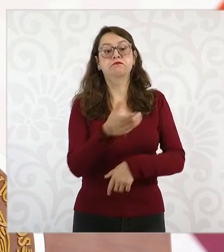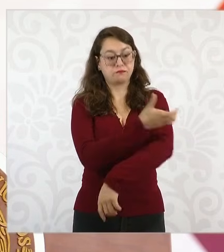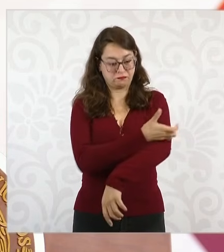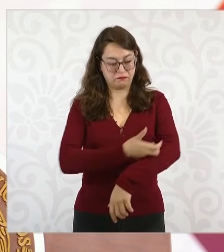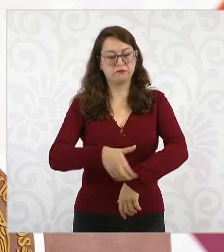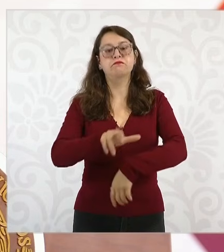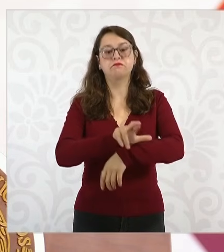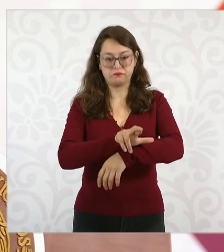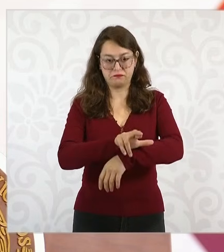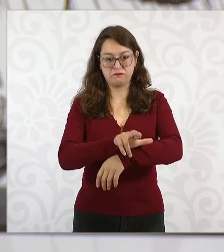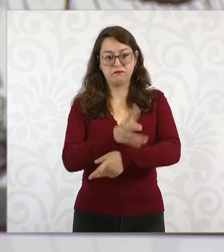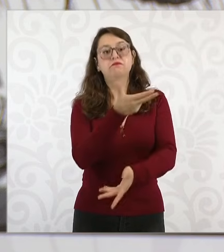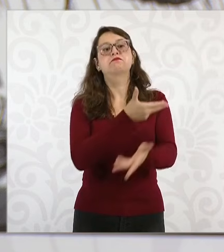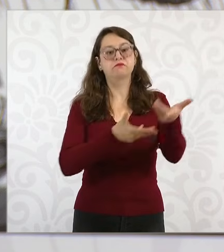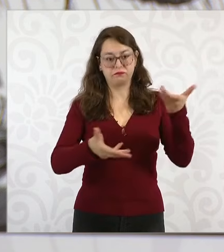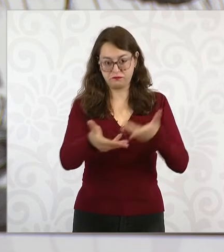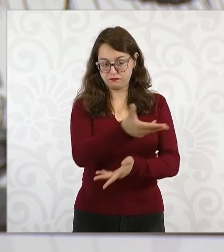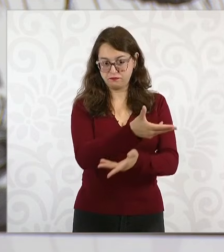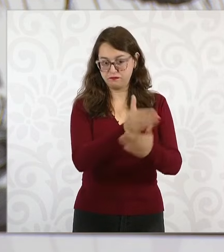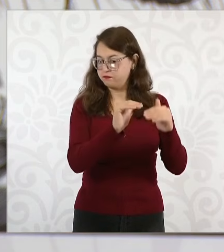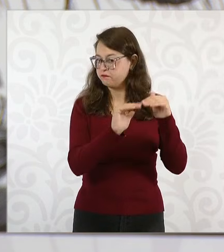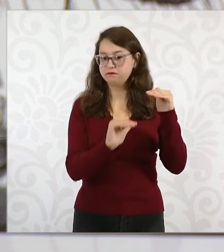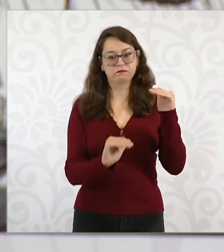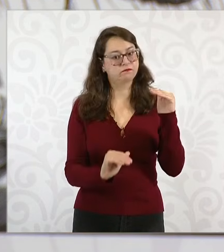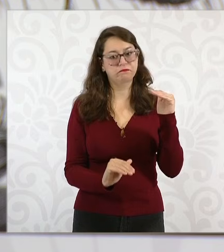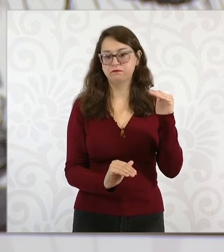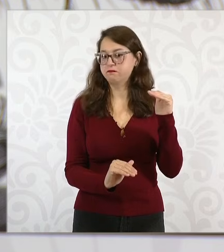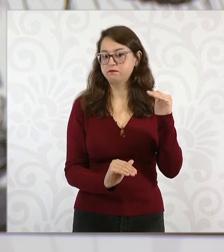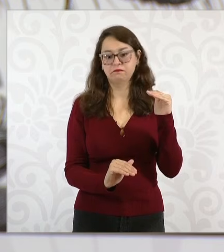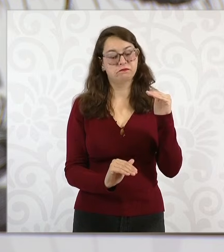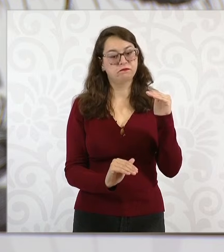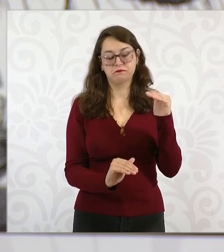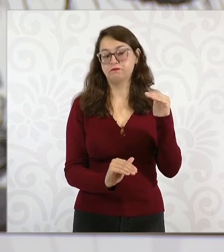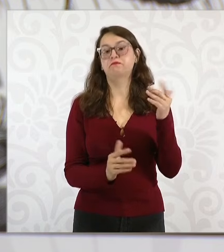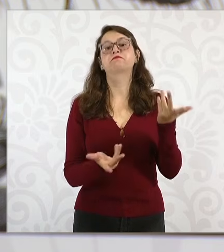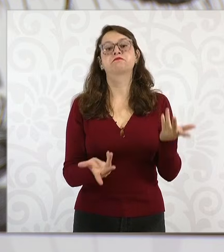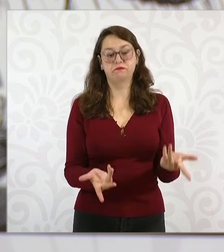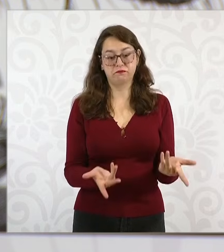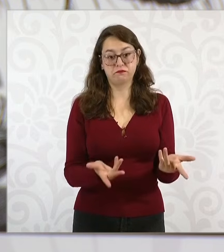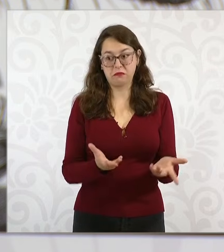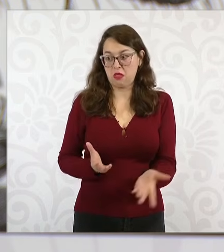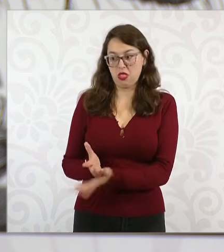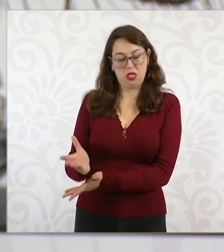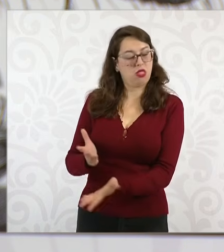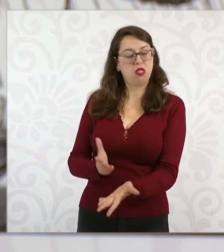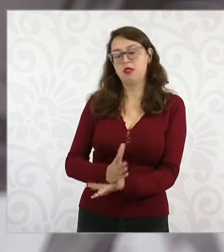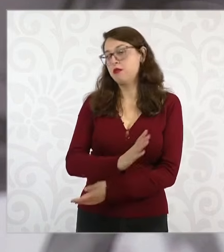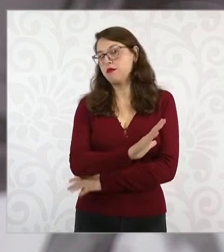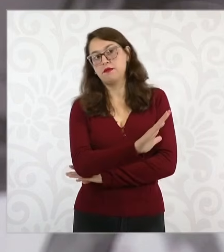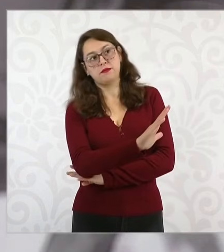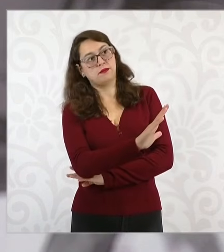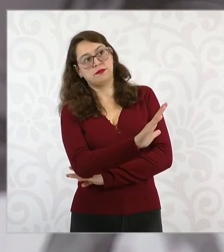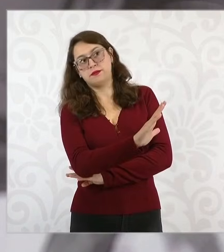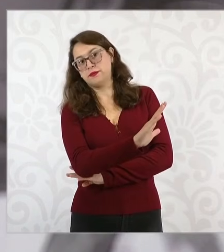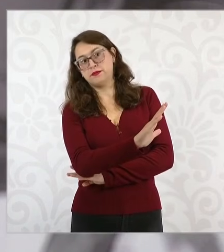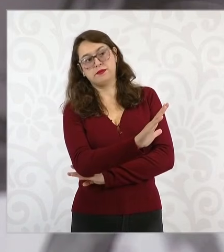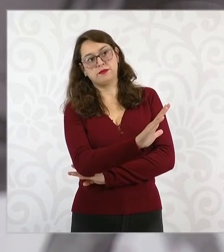sin subordinación, es colaboración sin injerencismo.